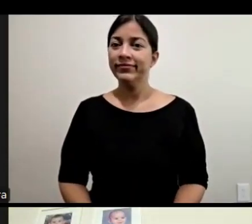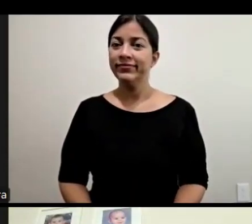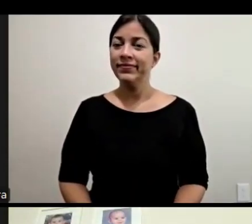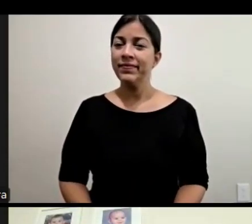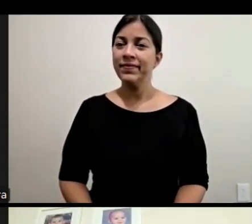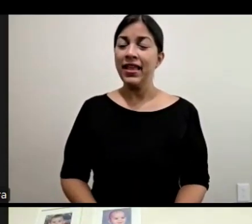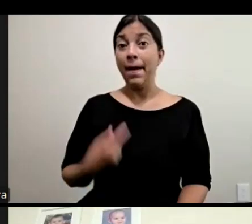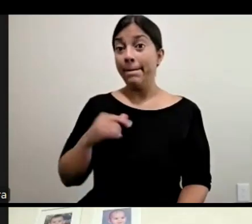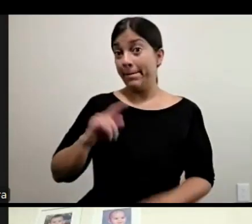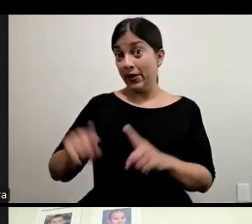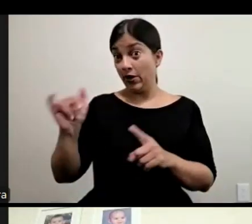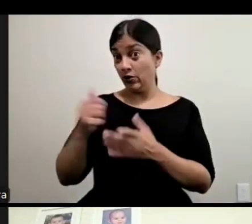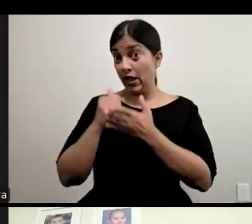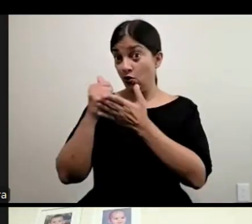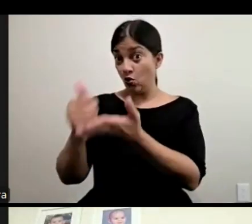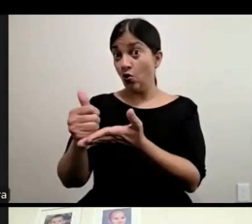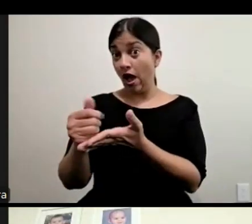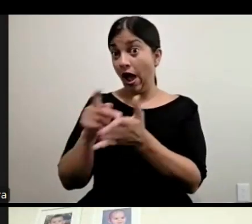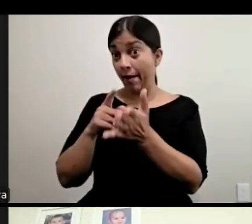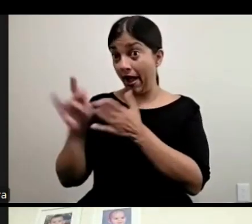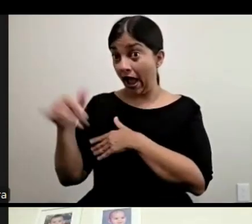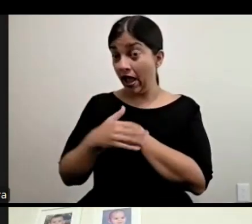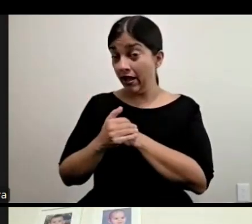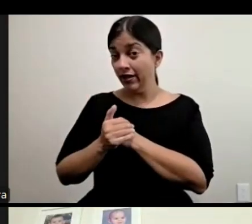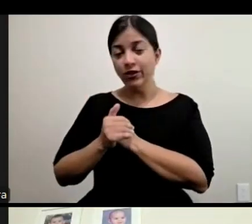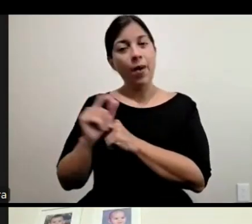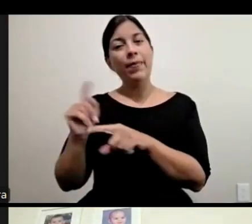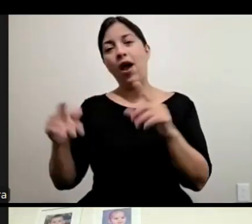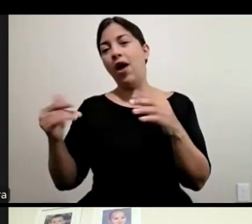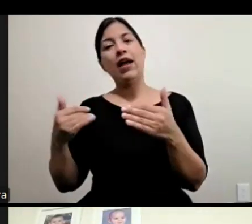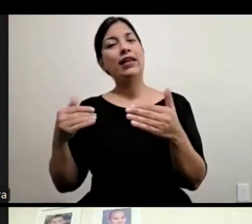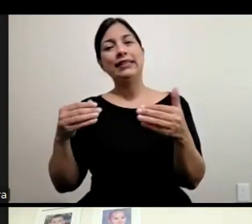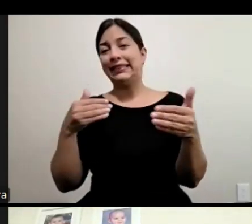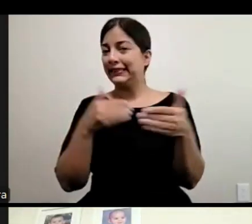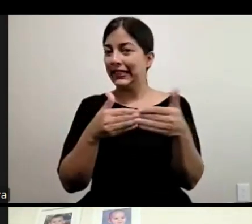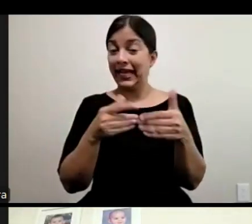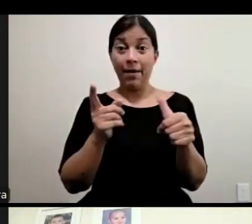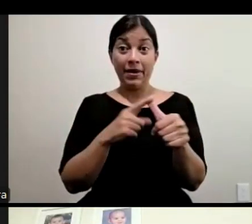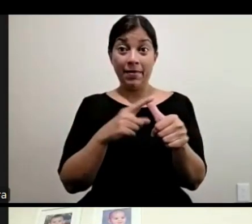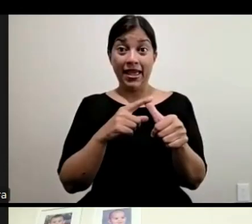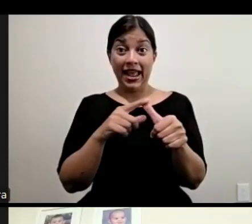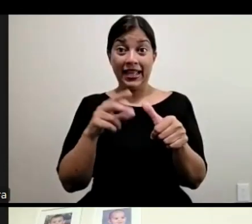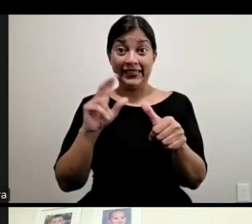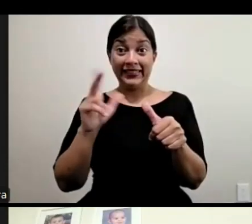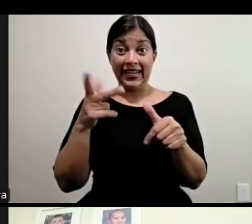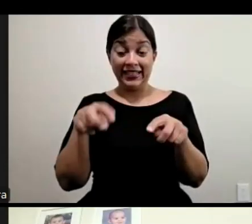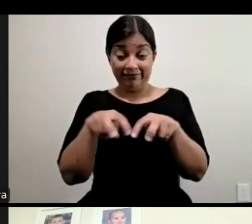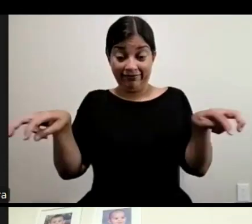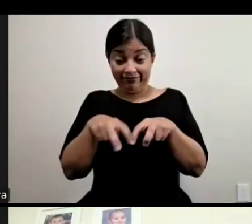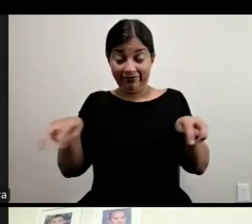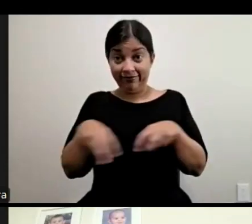gradería. En Coribantes no había manera, estaba tan cerca que las primeras 3 filas. Claro. estaban